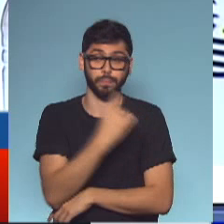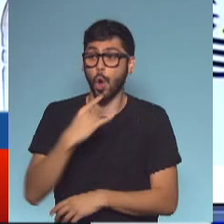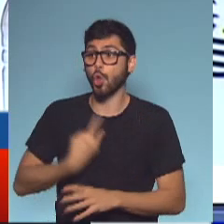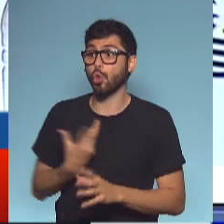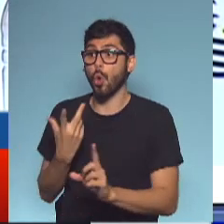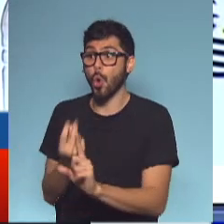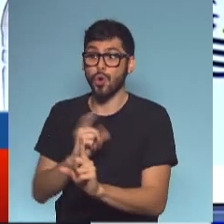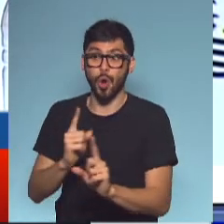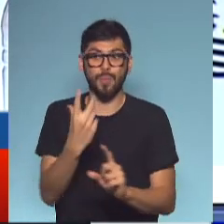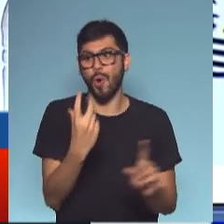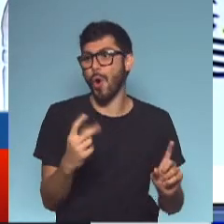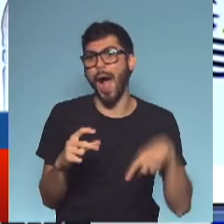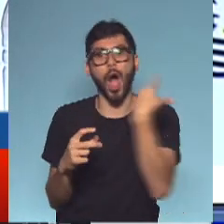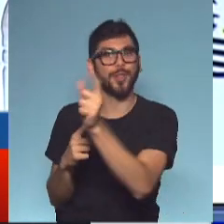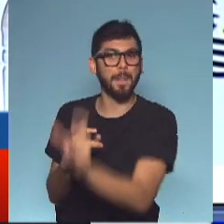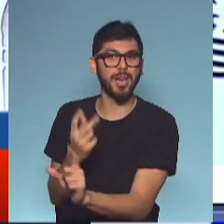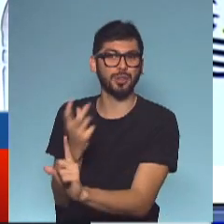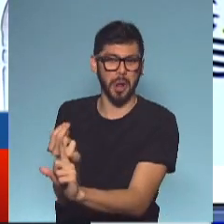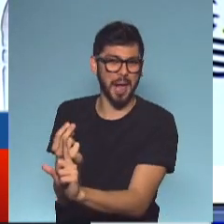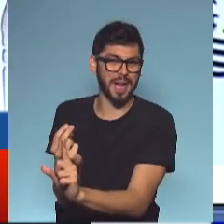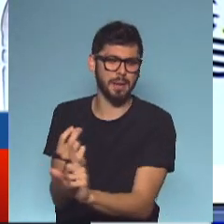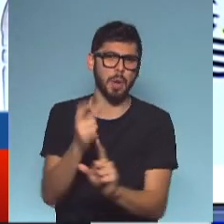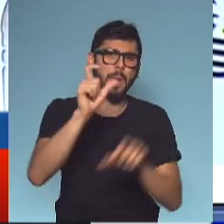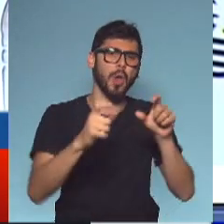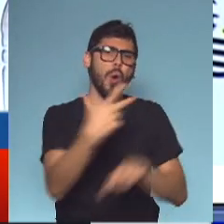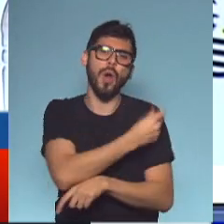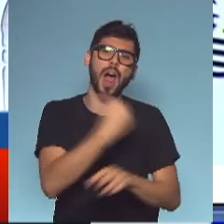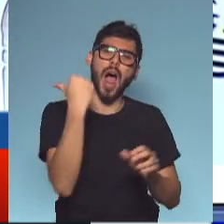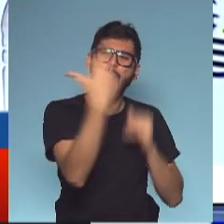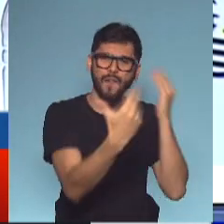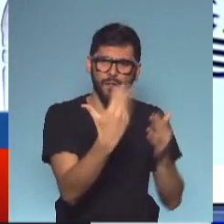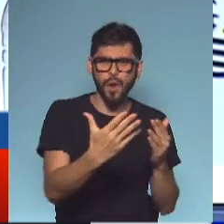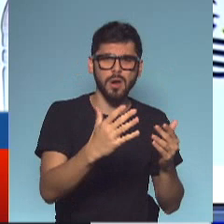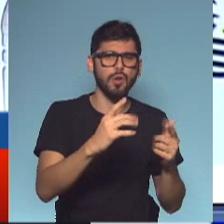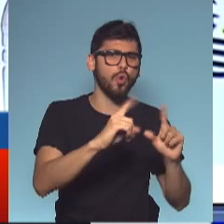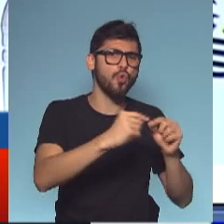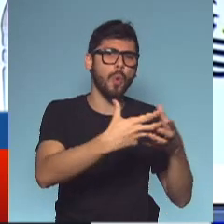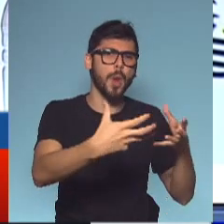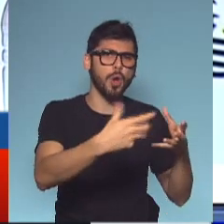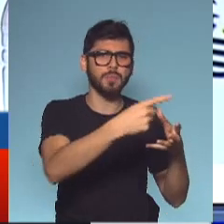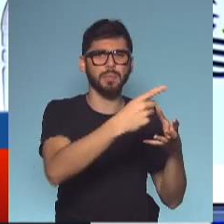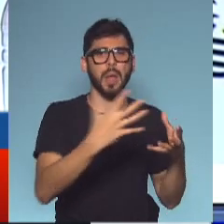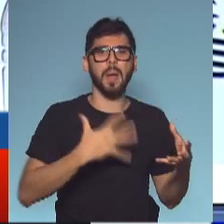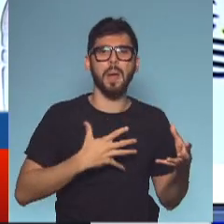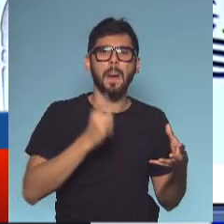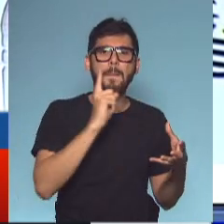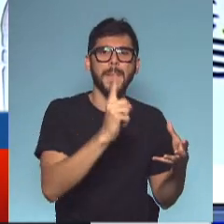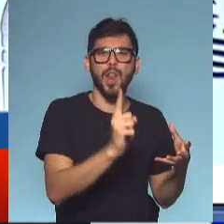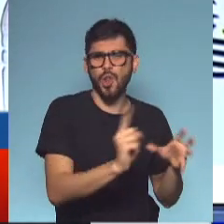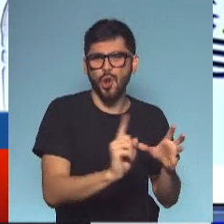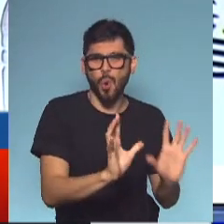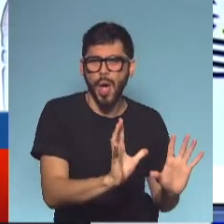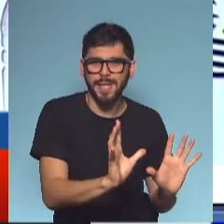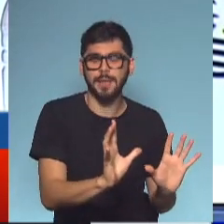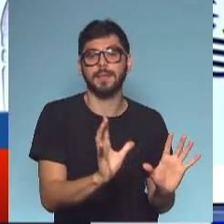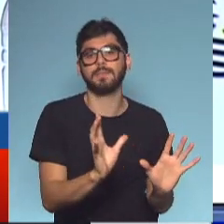aplicar, pero la mayoría de las personas que se han vacunado en el extranjero, un número significativo, no están todavía en los grupos de riesgo que estamos vacunando, ¿no es cierto? Así